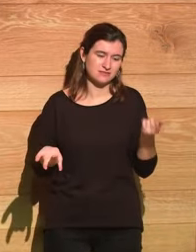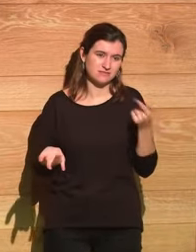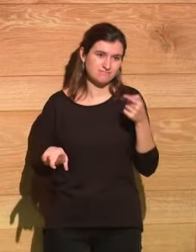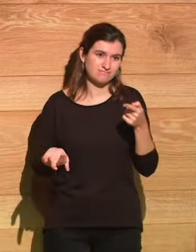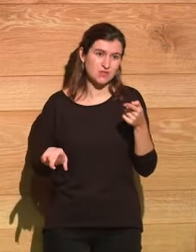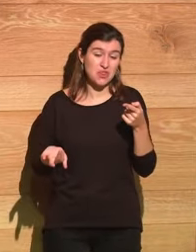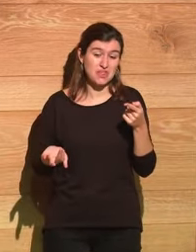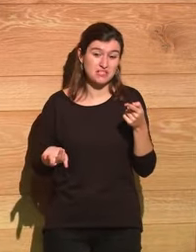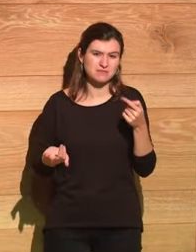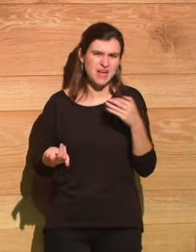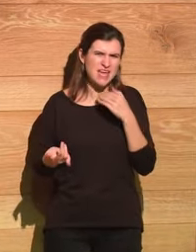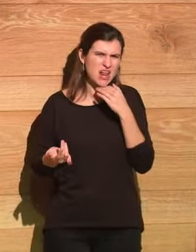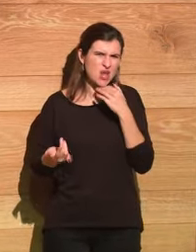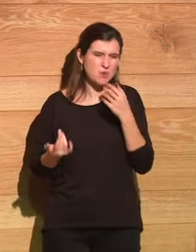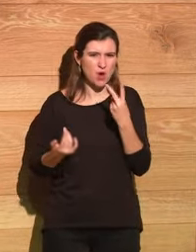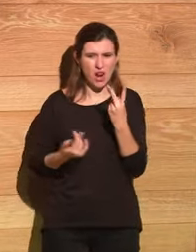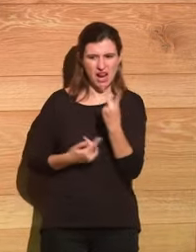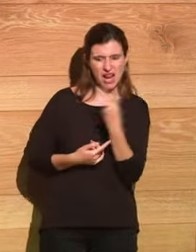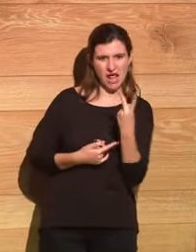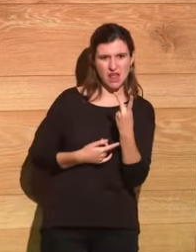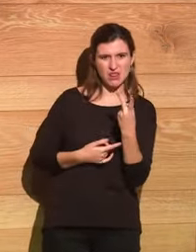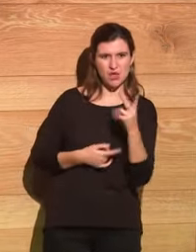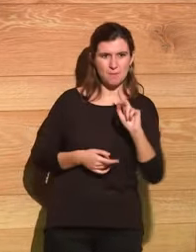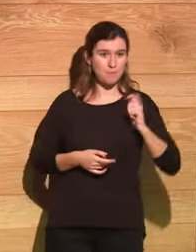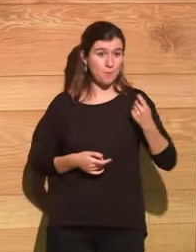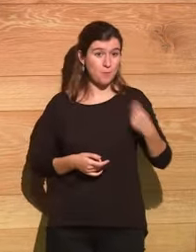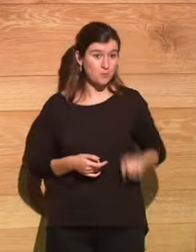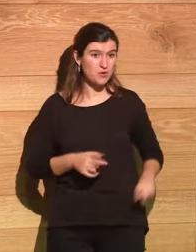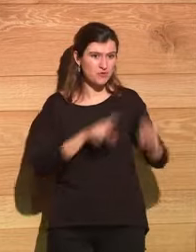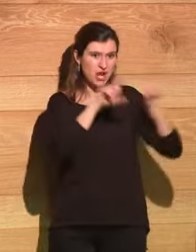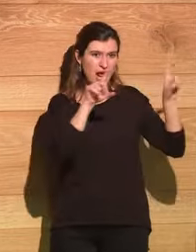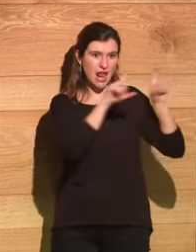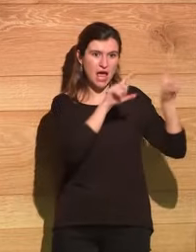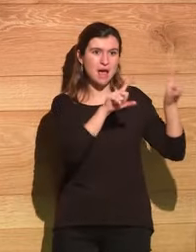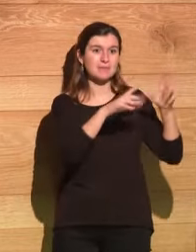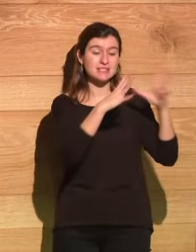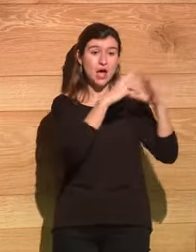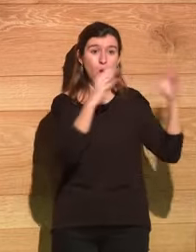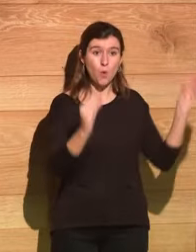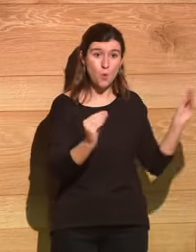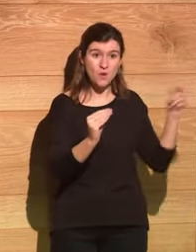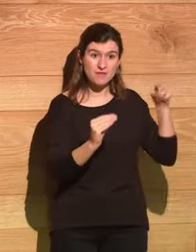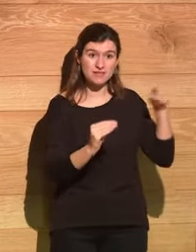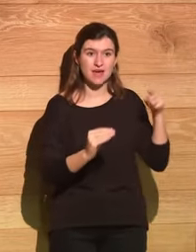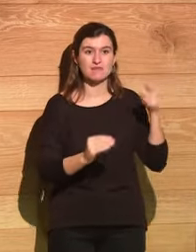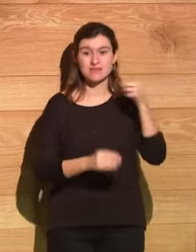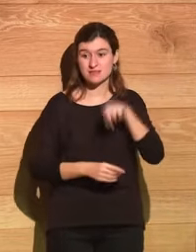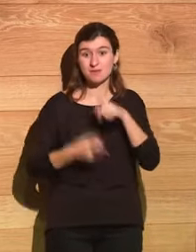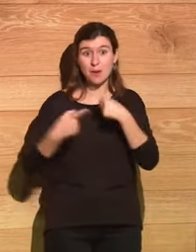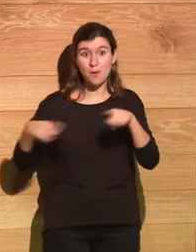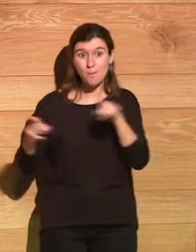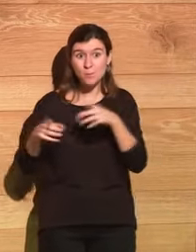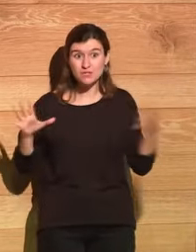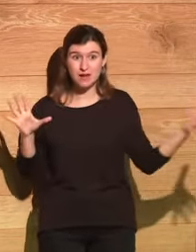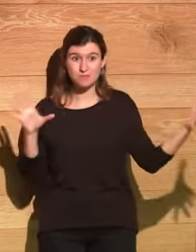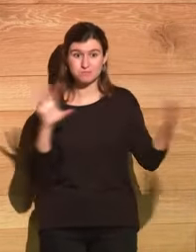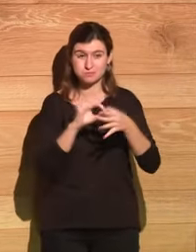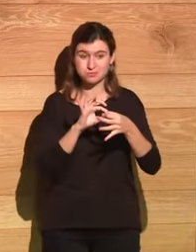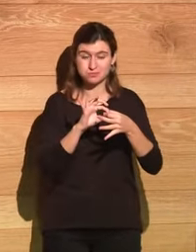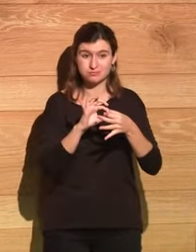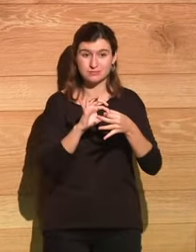que fusiona ambas cosas, el terreno profesional de empresa, de la universidad, y el de la música, que es la